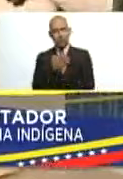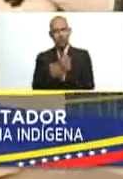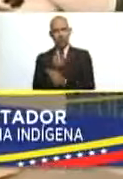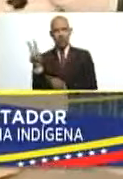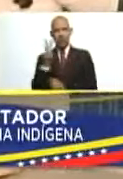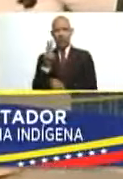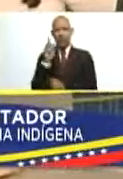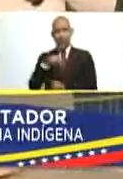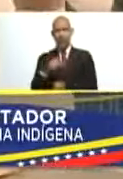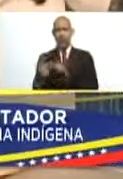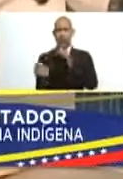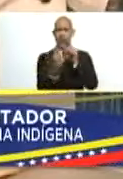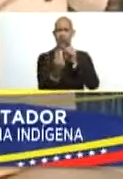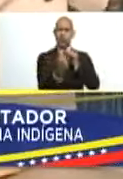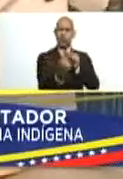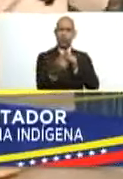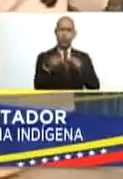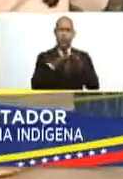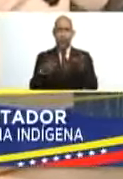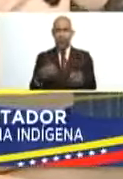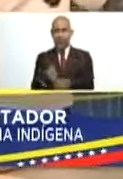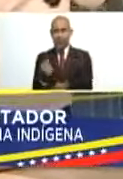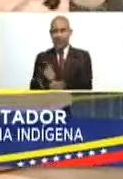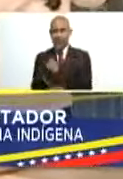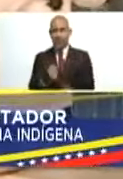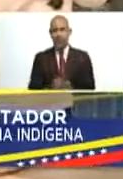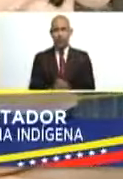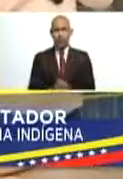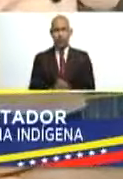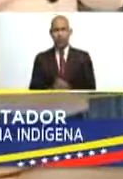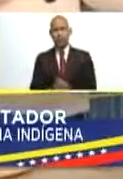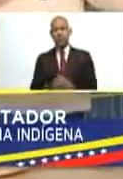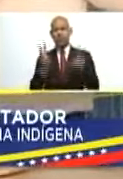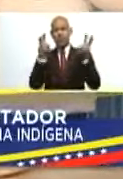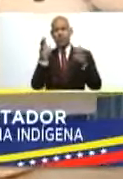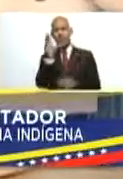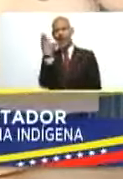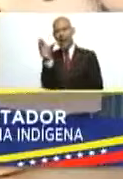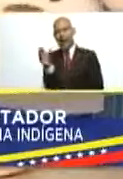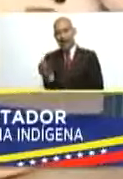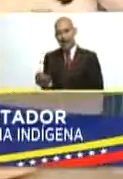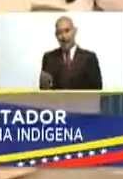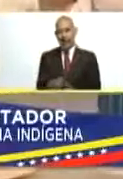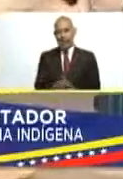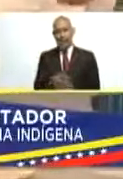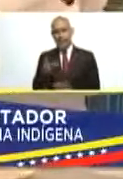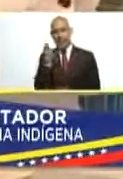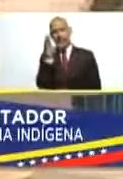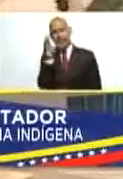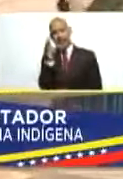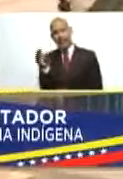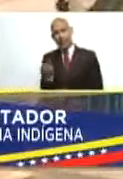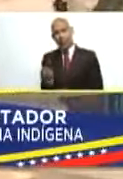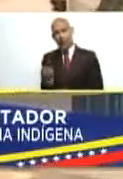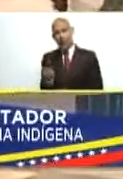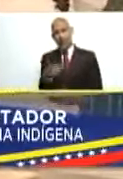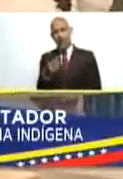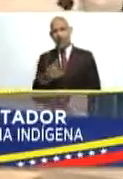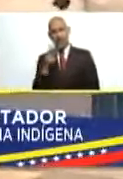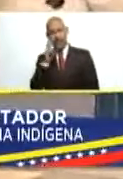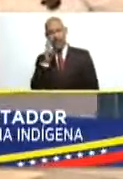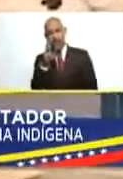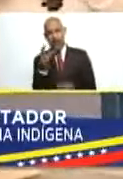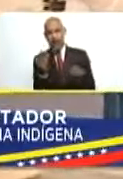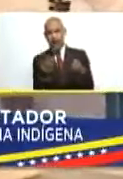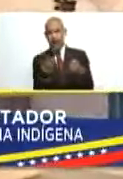También debatíamos en estas mesas el tema del Esequibo. Nosotros hablábamos, el Esequibo no puede ser visto como un territorio nada